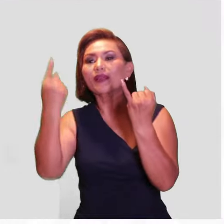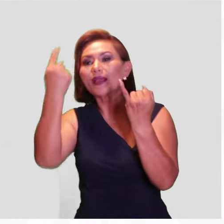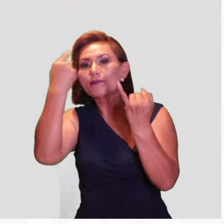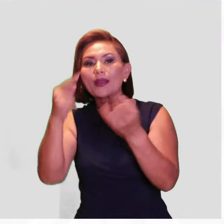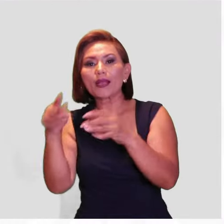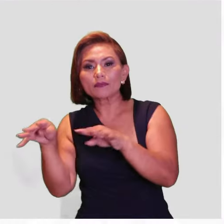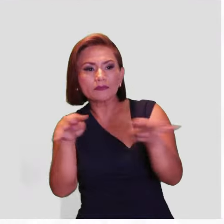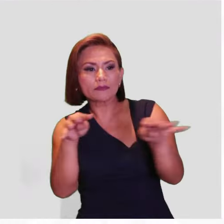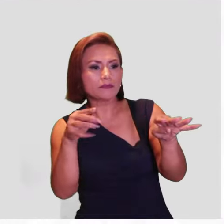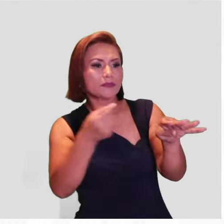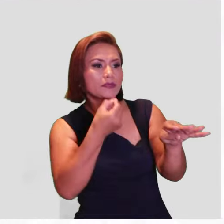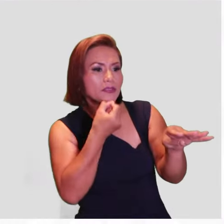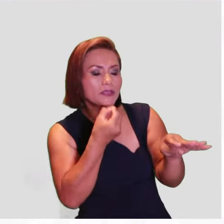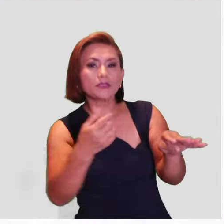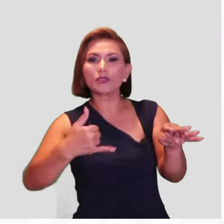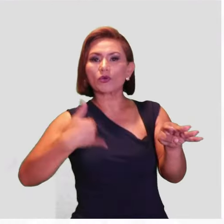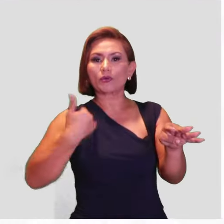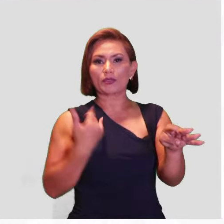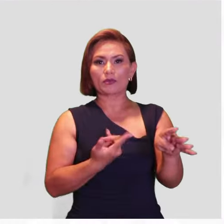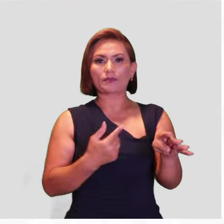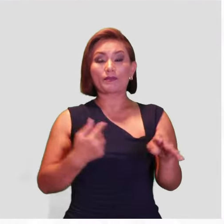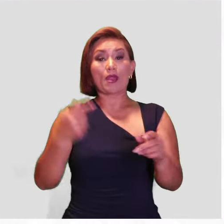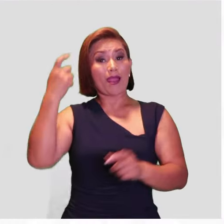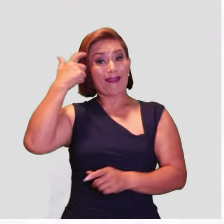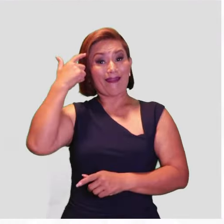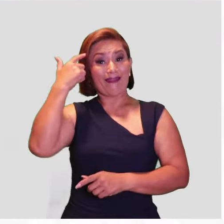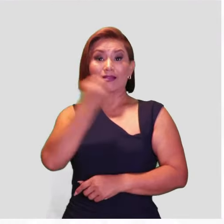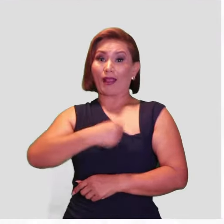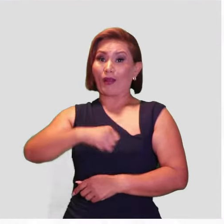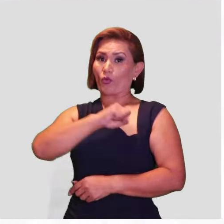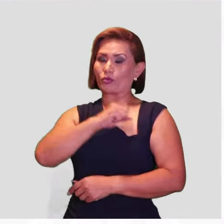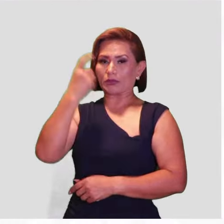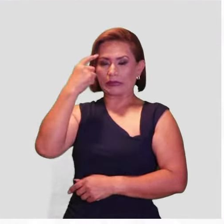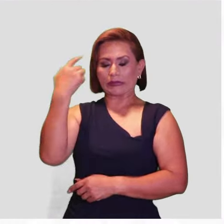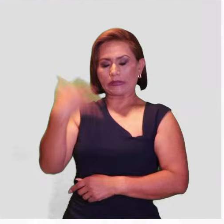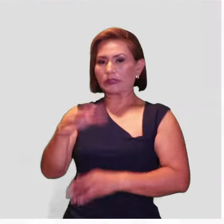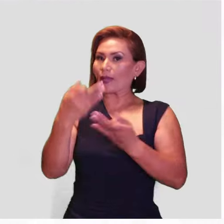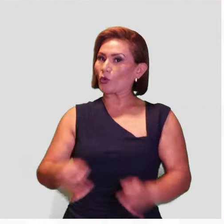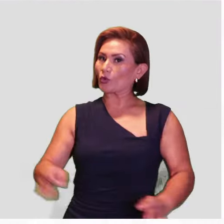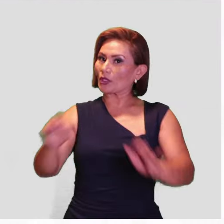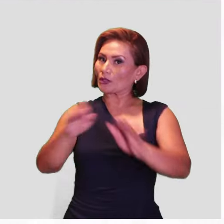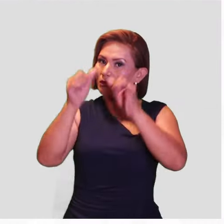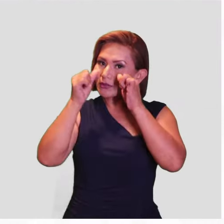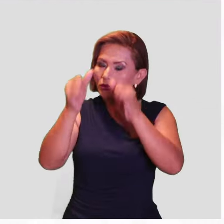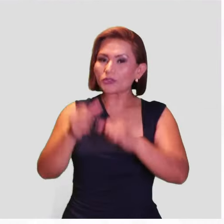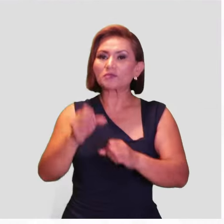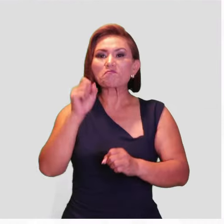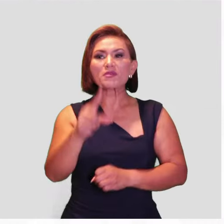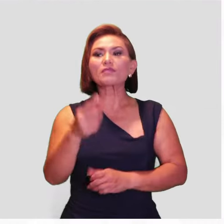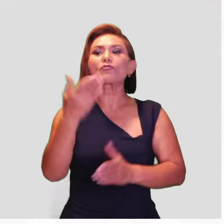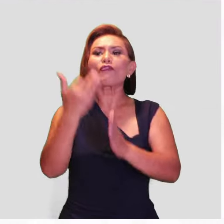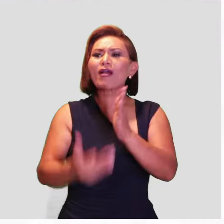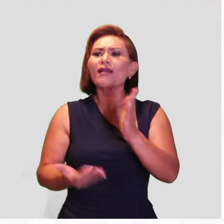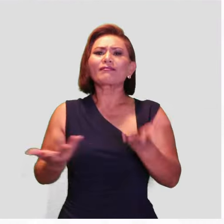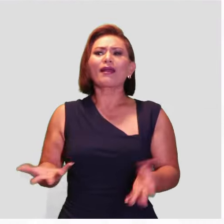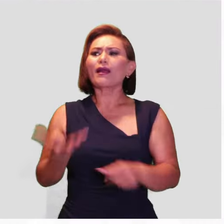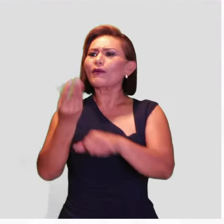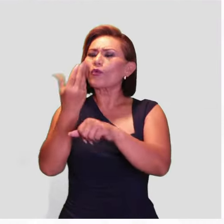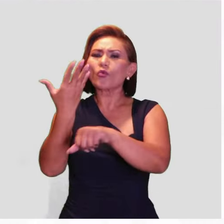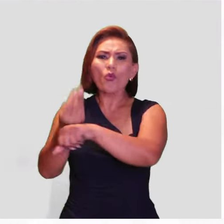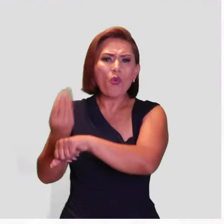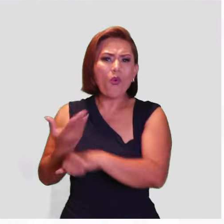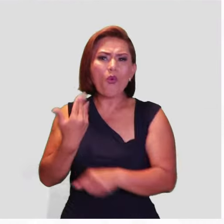a la juventud, en materia de salud mental, cuya atención es prioritaria. La falta de infraestructura turística y apoyo a